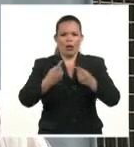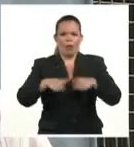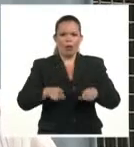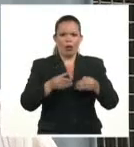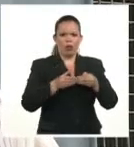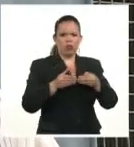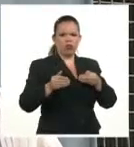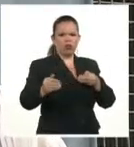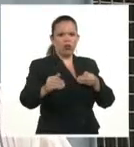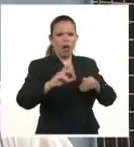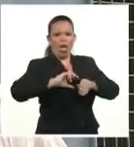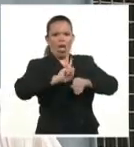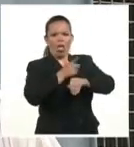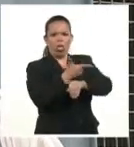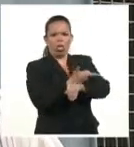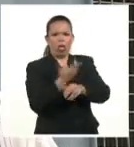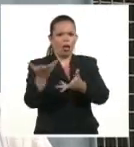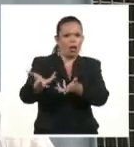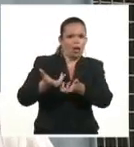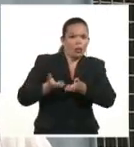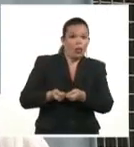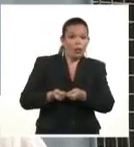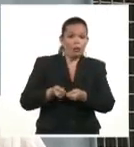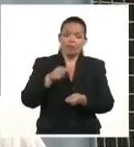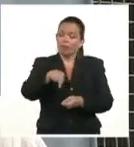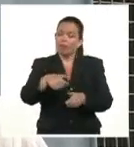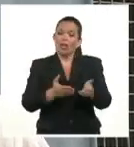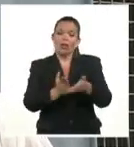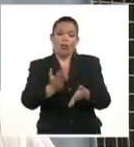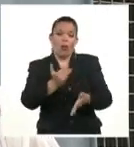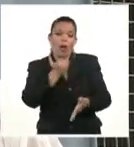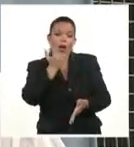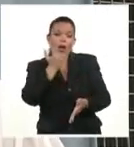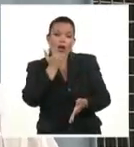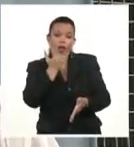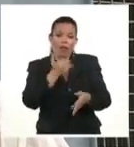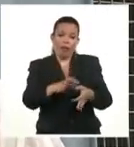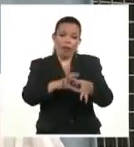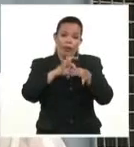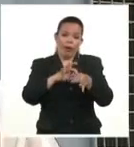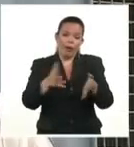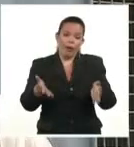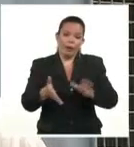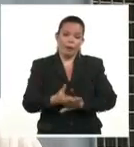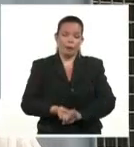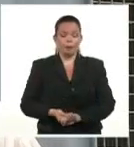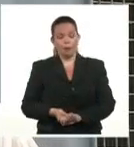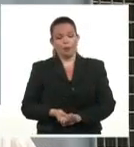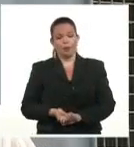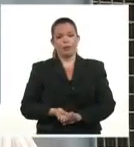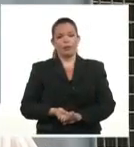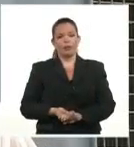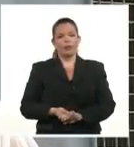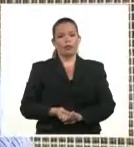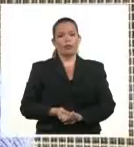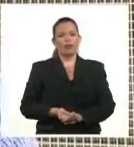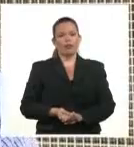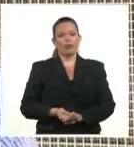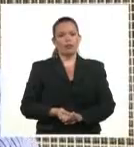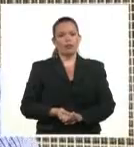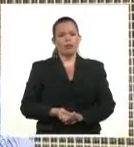de reincorporación de esos motores, por tanto las afectaciones son mucho mayores, tanto para los motores como para la población que es nuestro principal